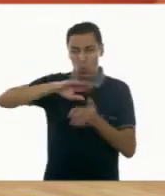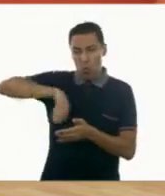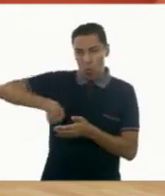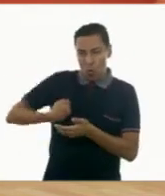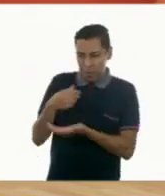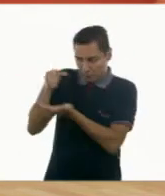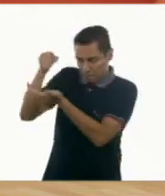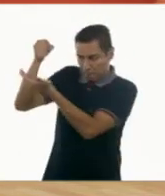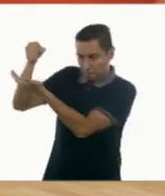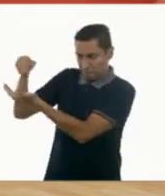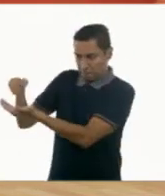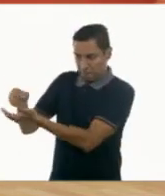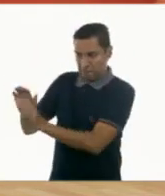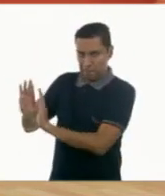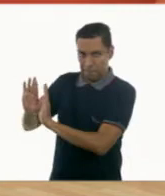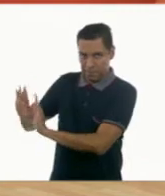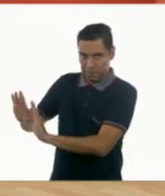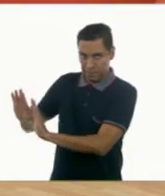seguro.